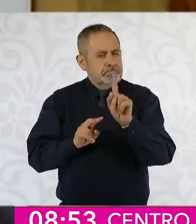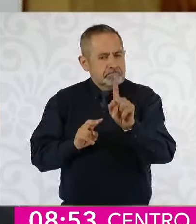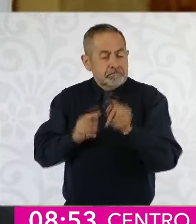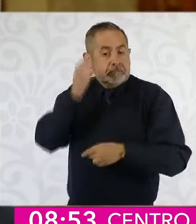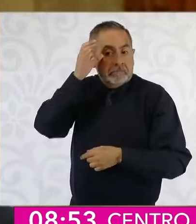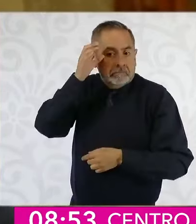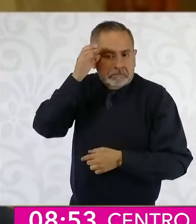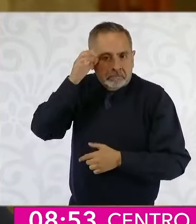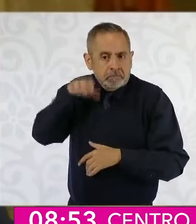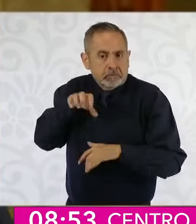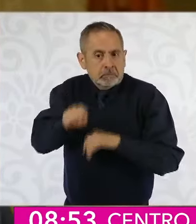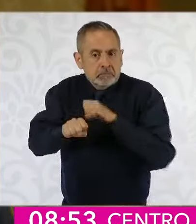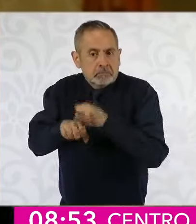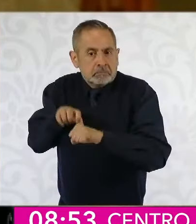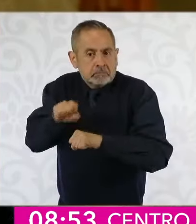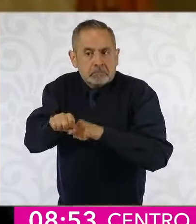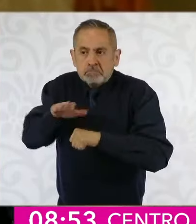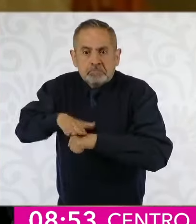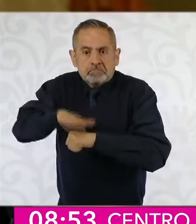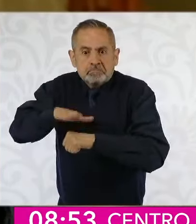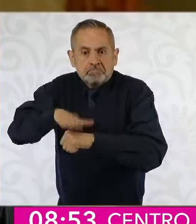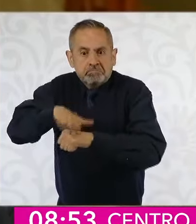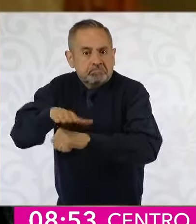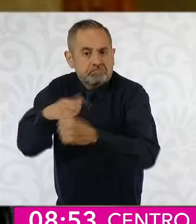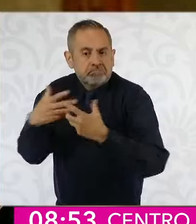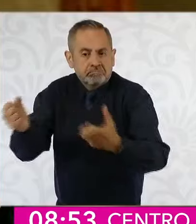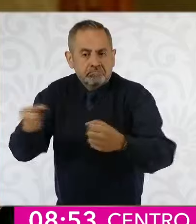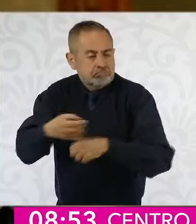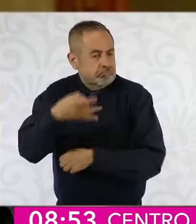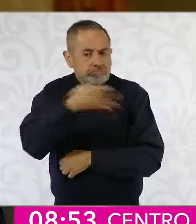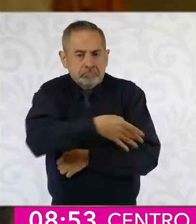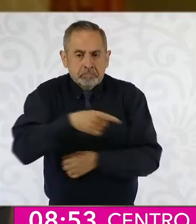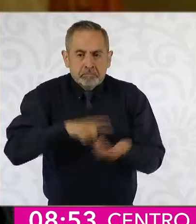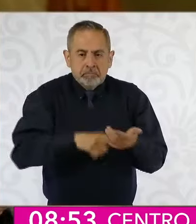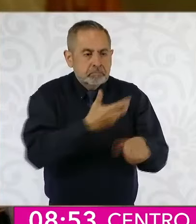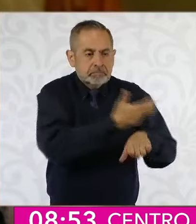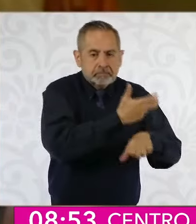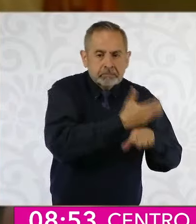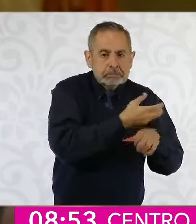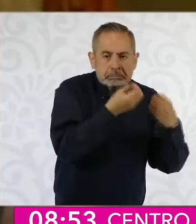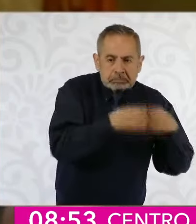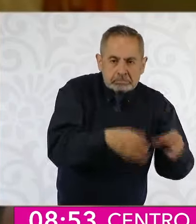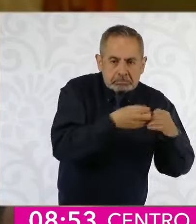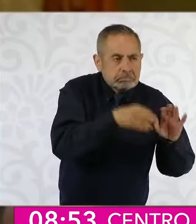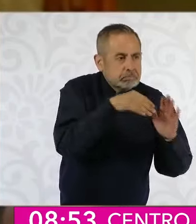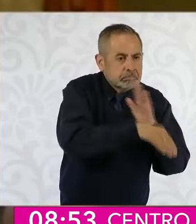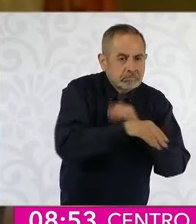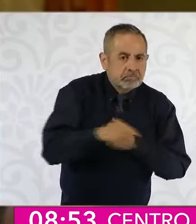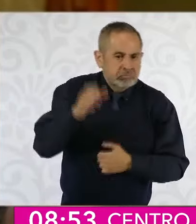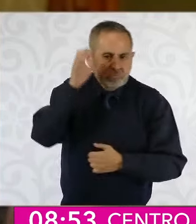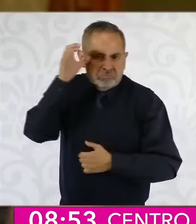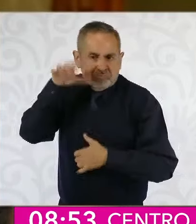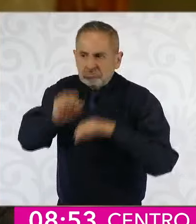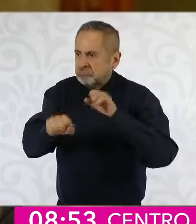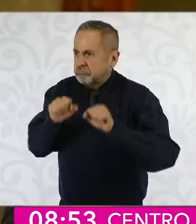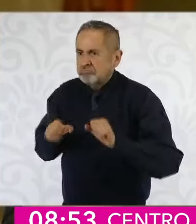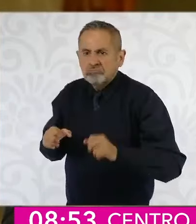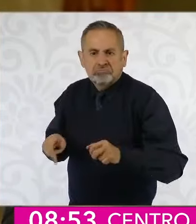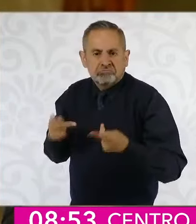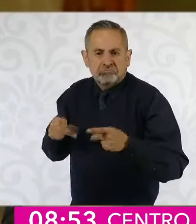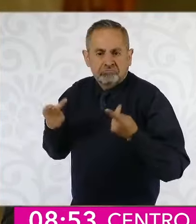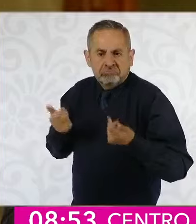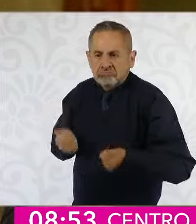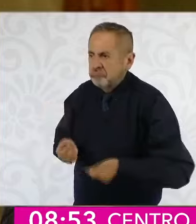venido ganando espacio muy fuertemente a lo que es Norteamérica, a lo que es Estados Unidos. El comercio, por ejemplo,